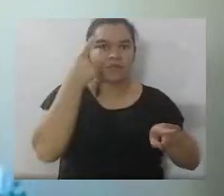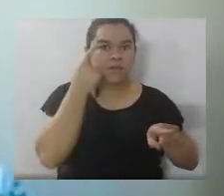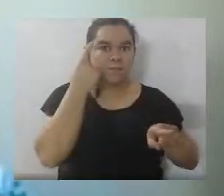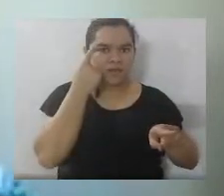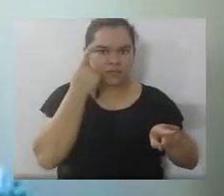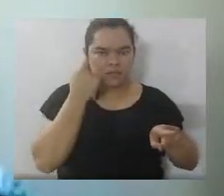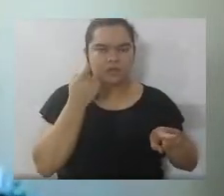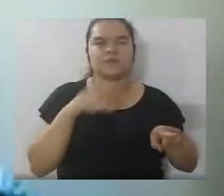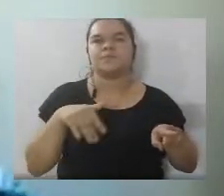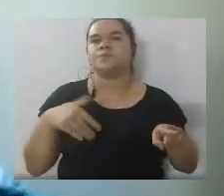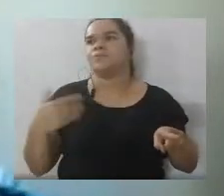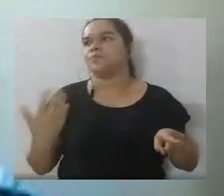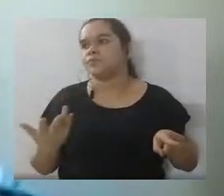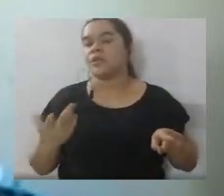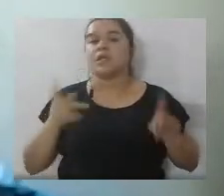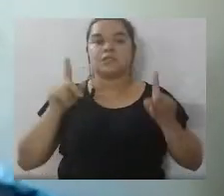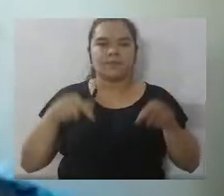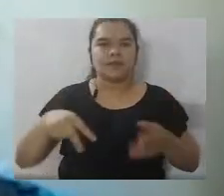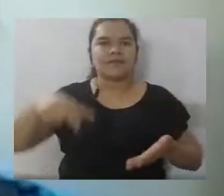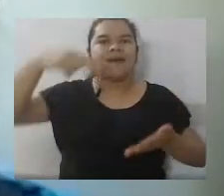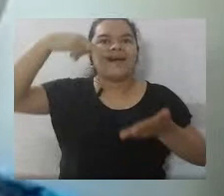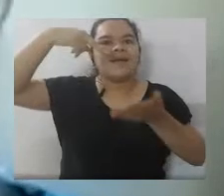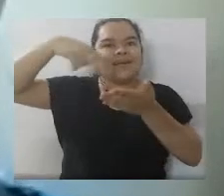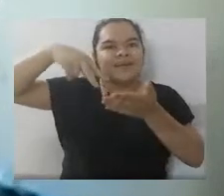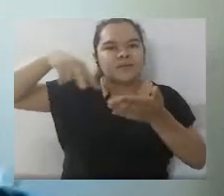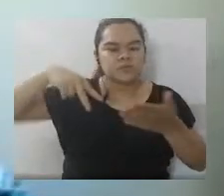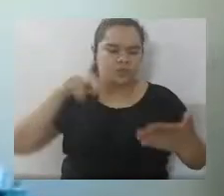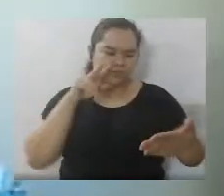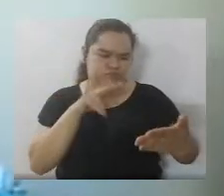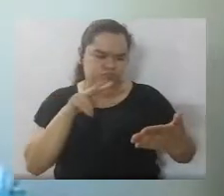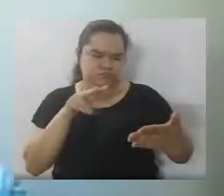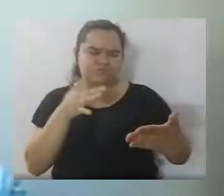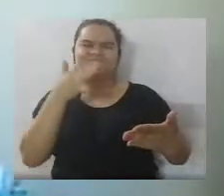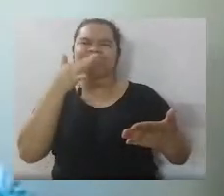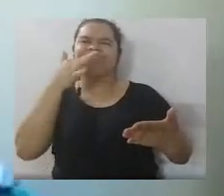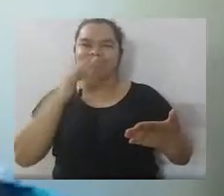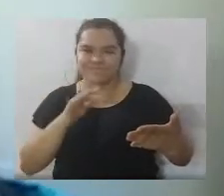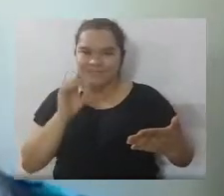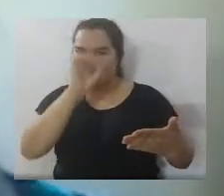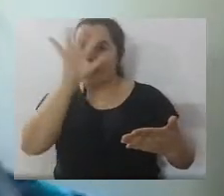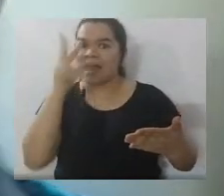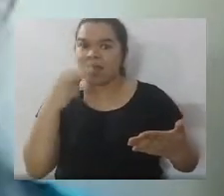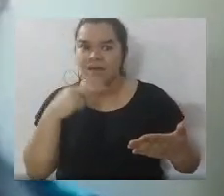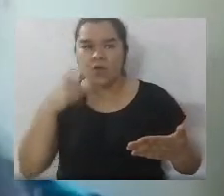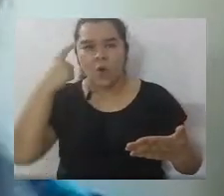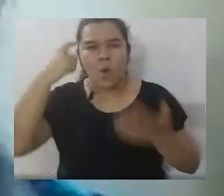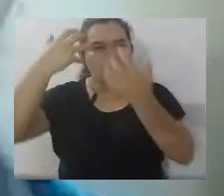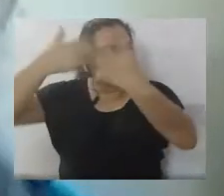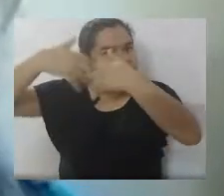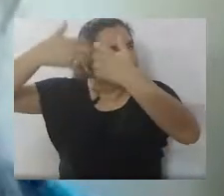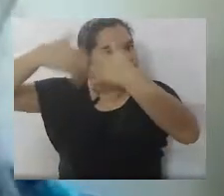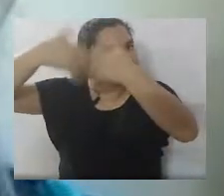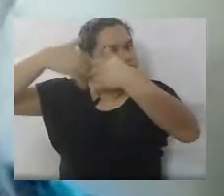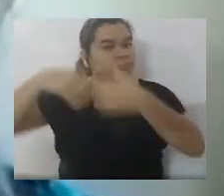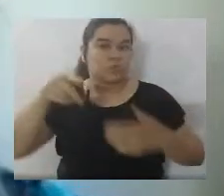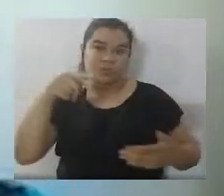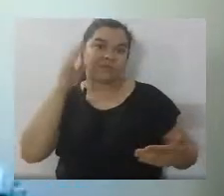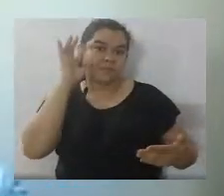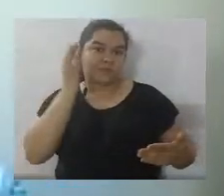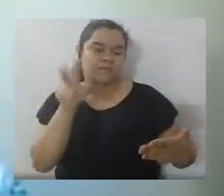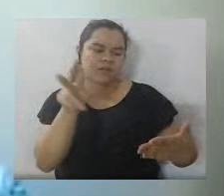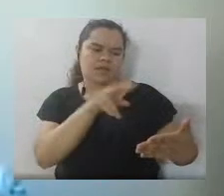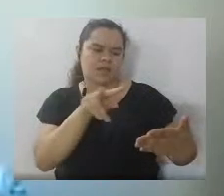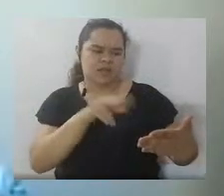Contenidos como lectura e interpretación de textos, que ustedes saben que todos tenemos que permanentemente leer e